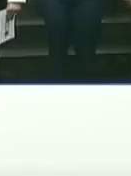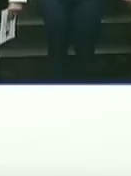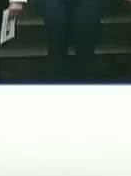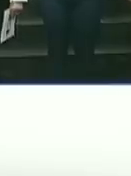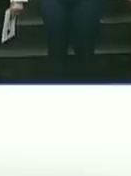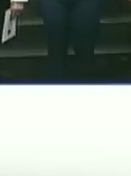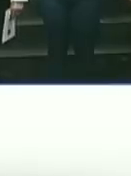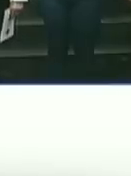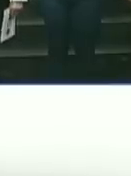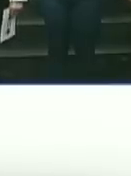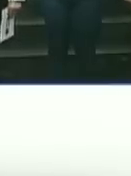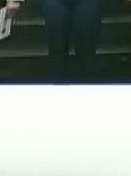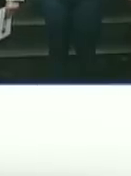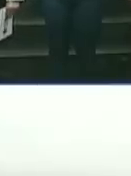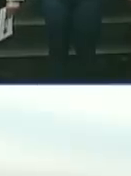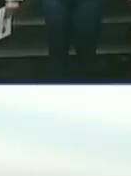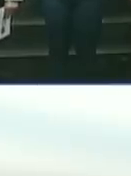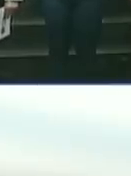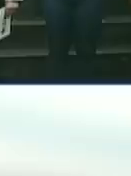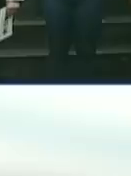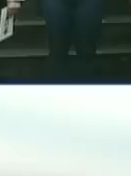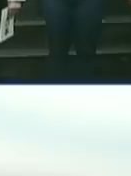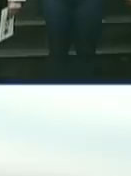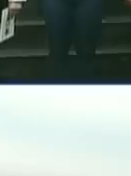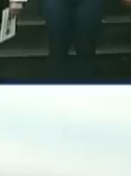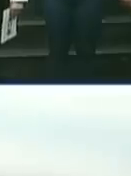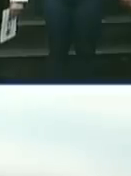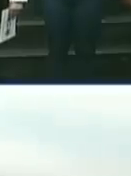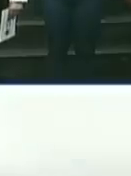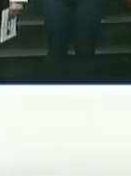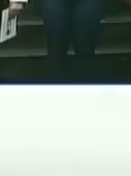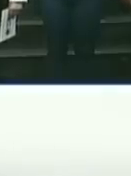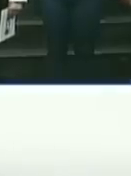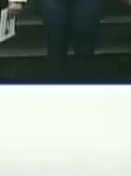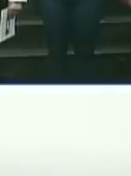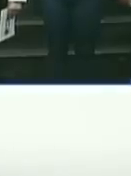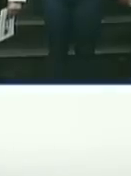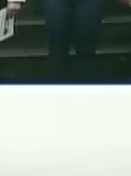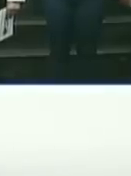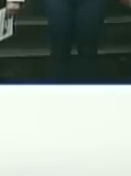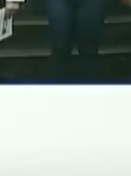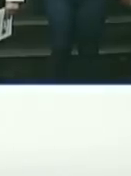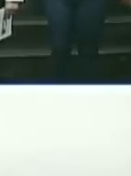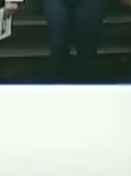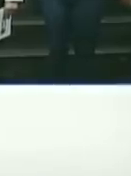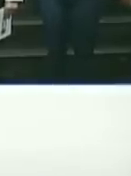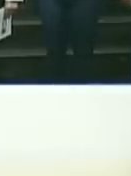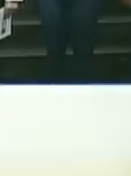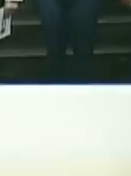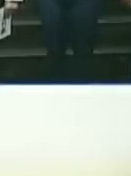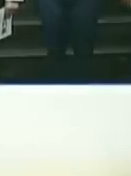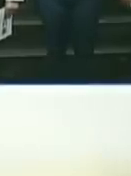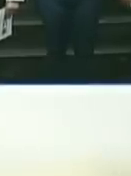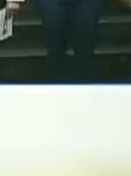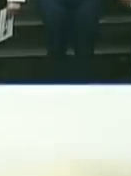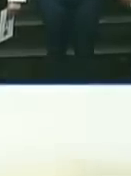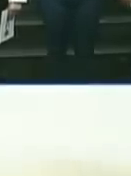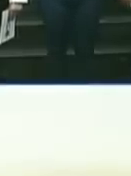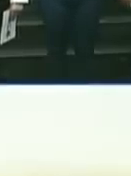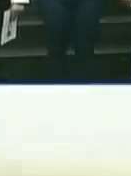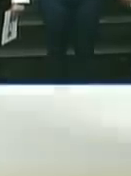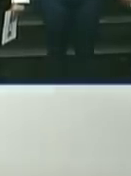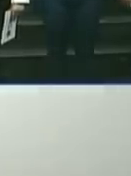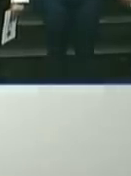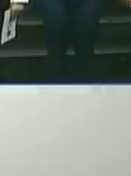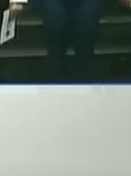a explicar, atención, zona especial para el emprendimiento digital. Adelante,